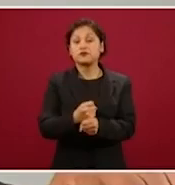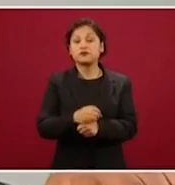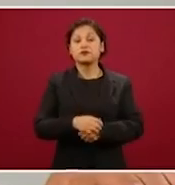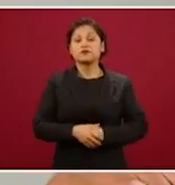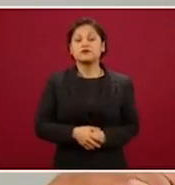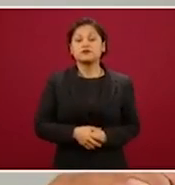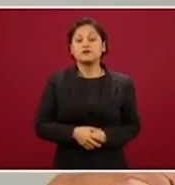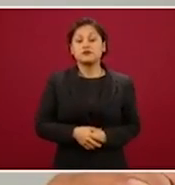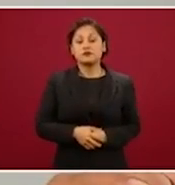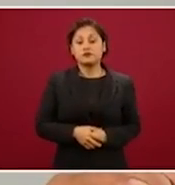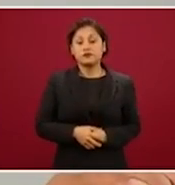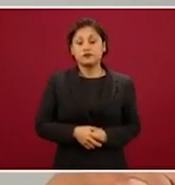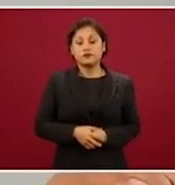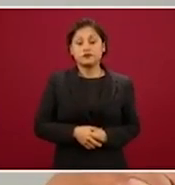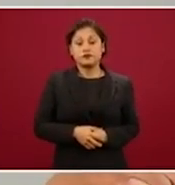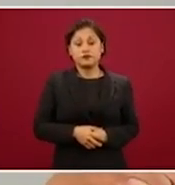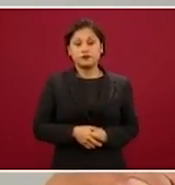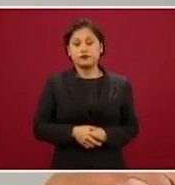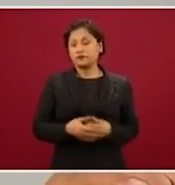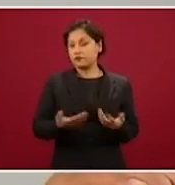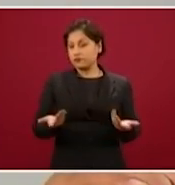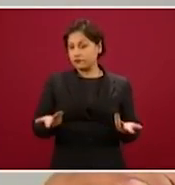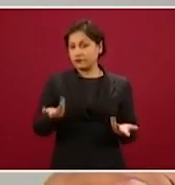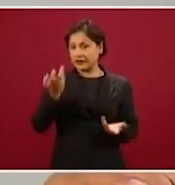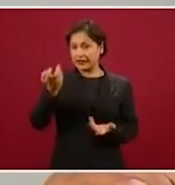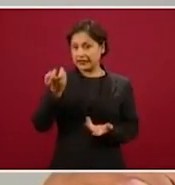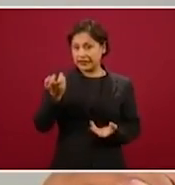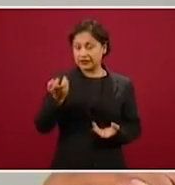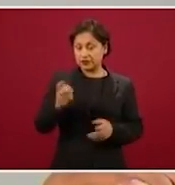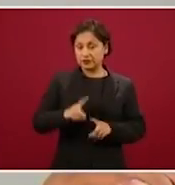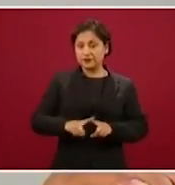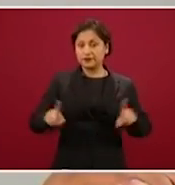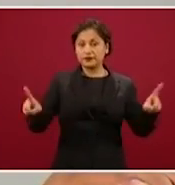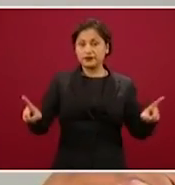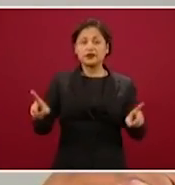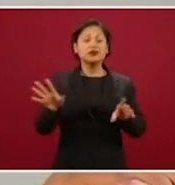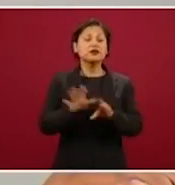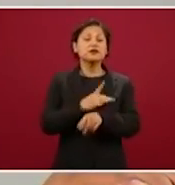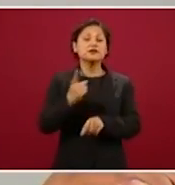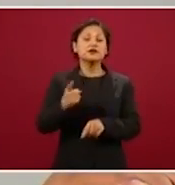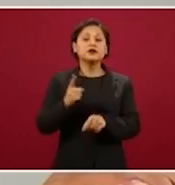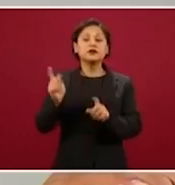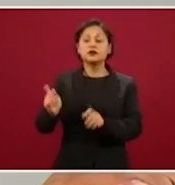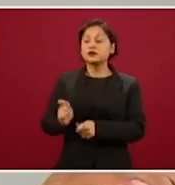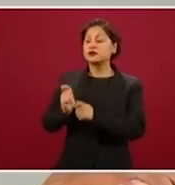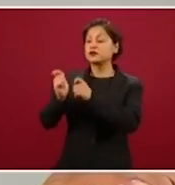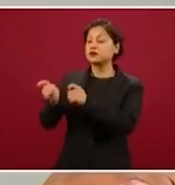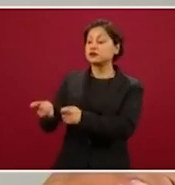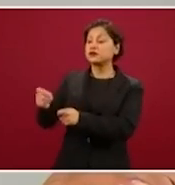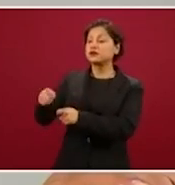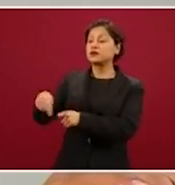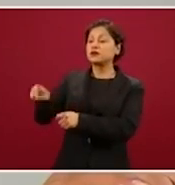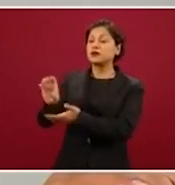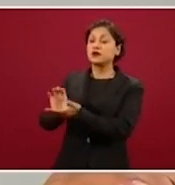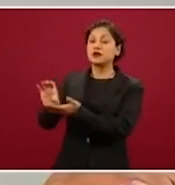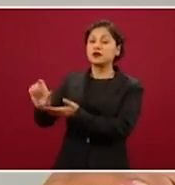No pasa por ninguna organización no